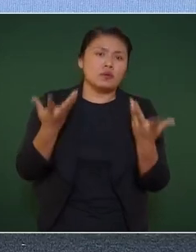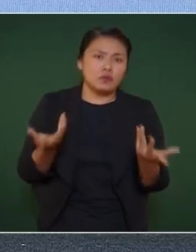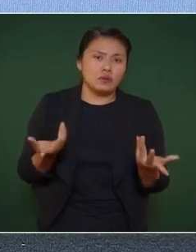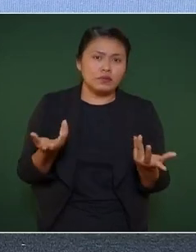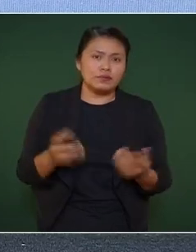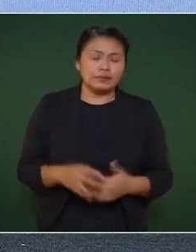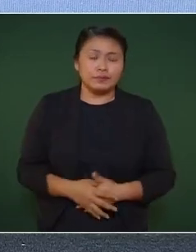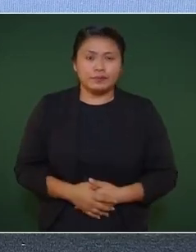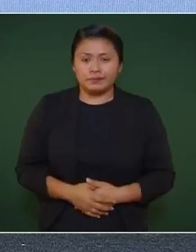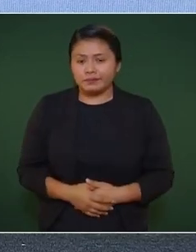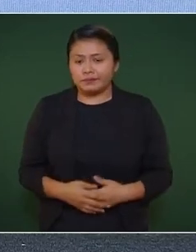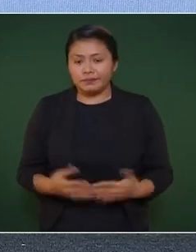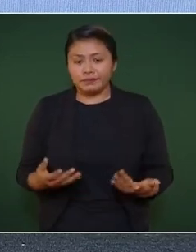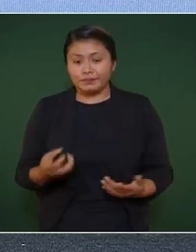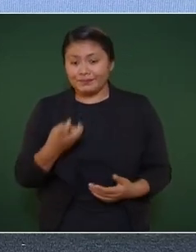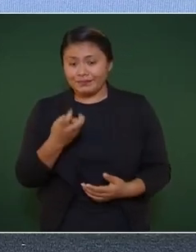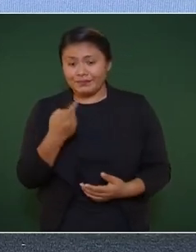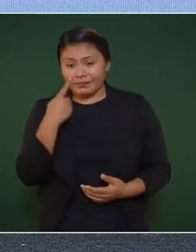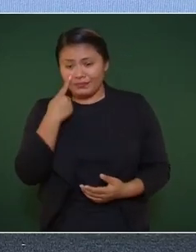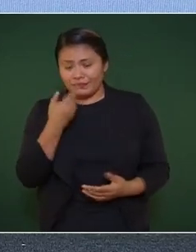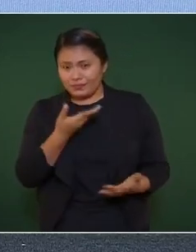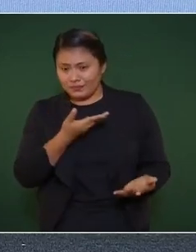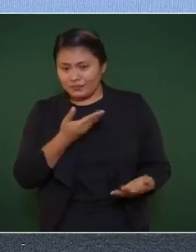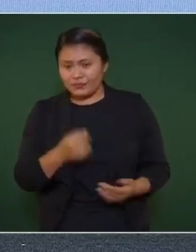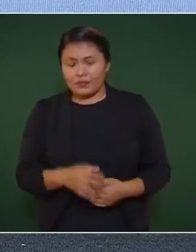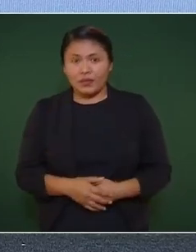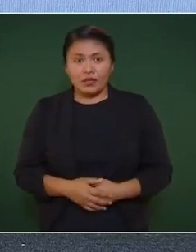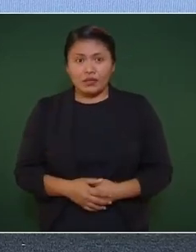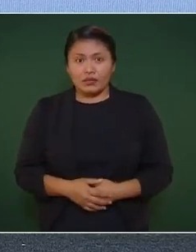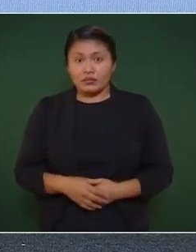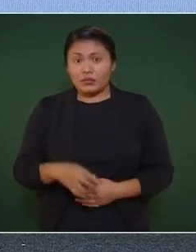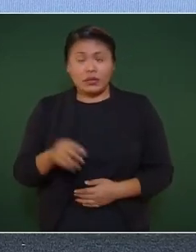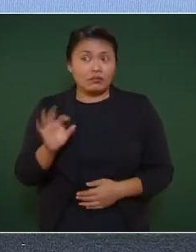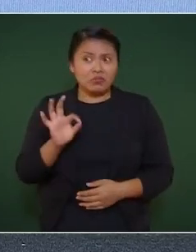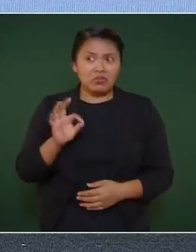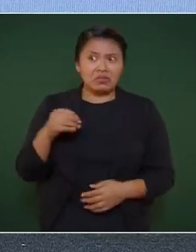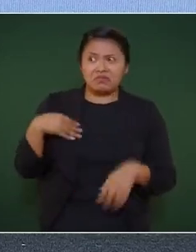porque eso hubiese seguido sucediendo